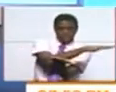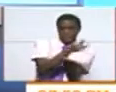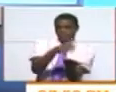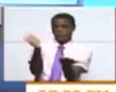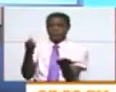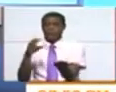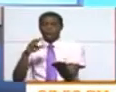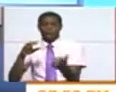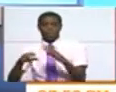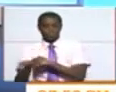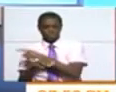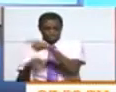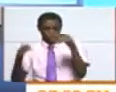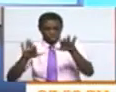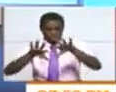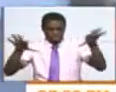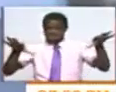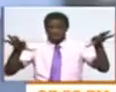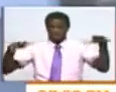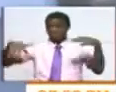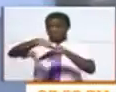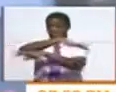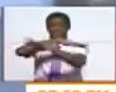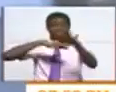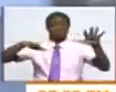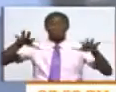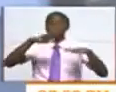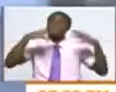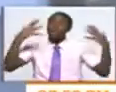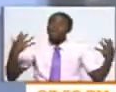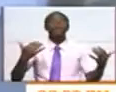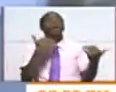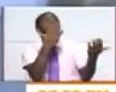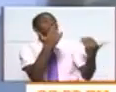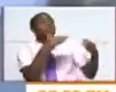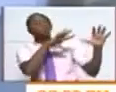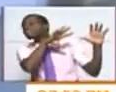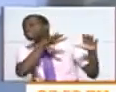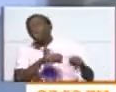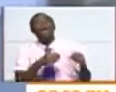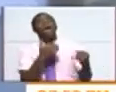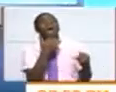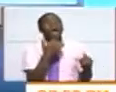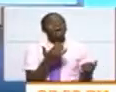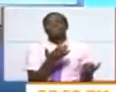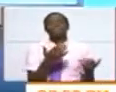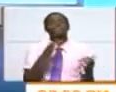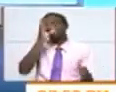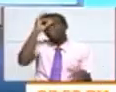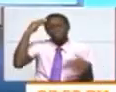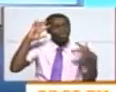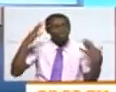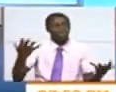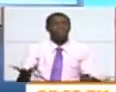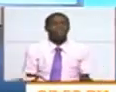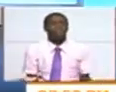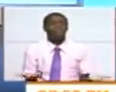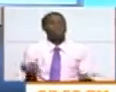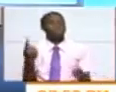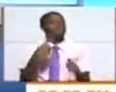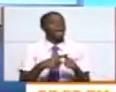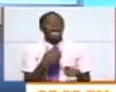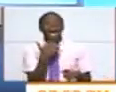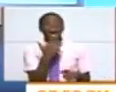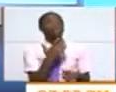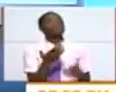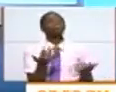Por eso es una locura plantear una intervención y crear las condiciones para una intervención. ¿Cómo es una locura que se nos venga a decir que ahora nos